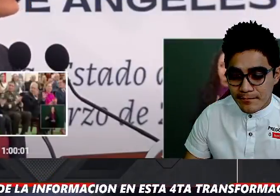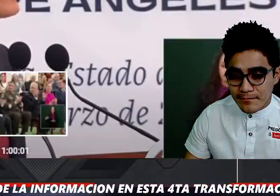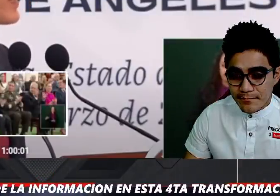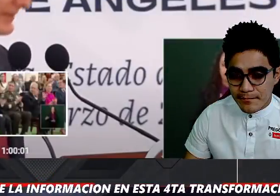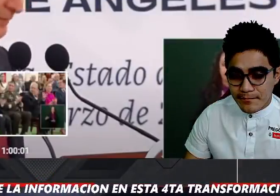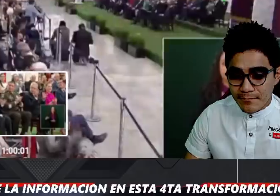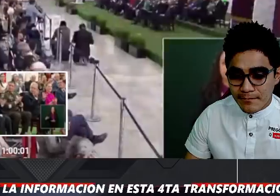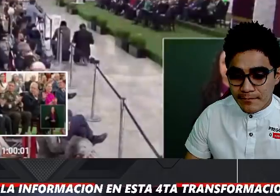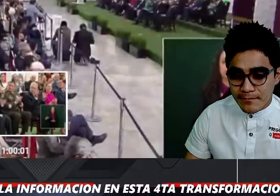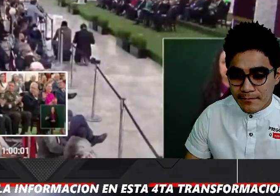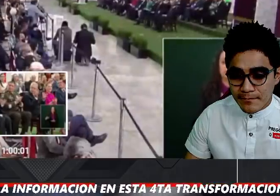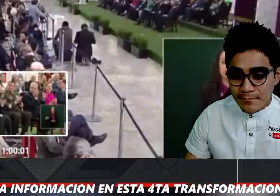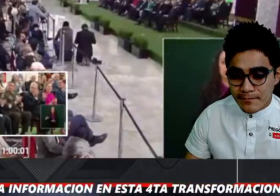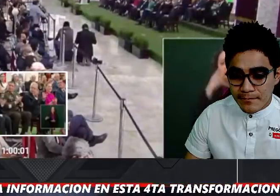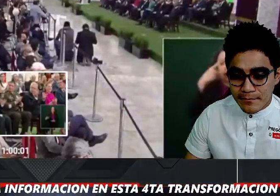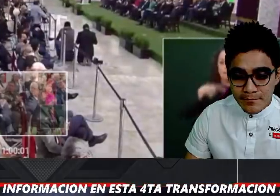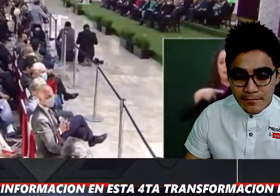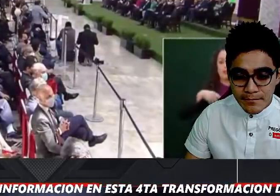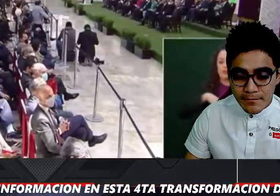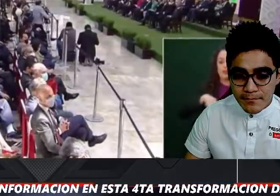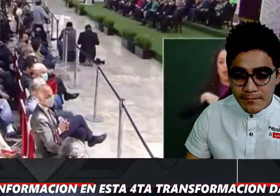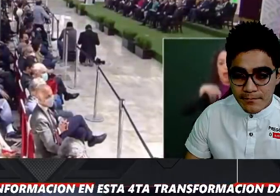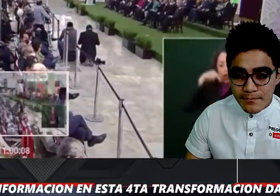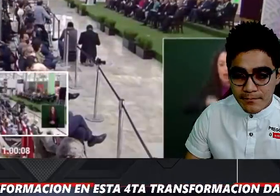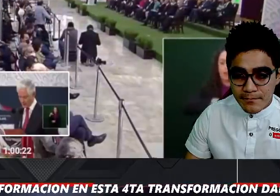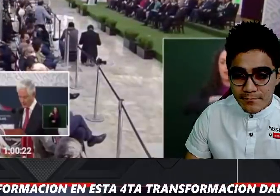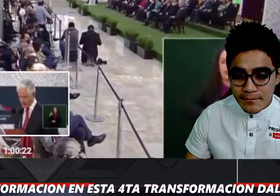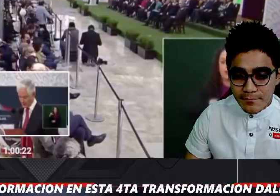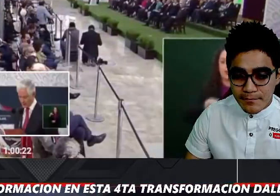trabajadores de este importante desarrollo.